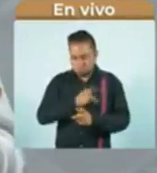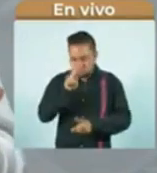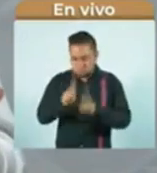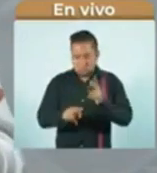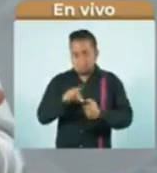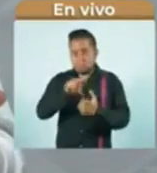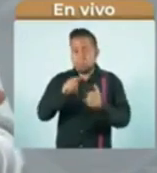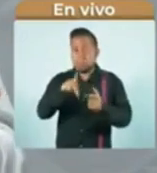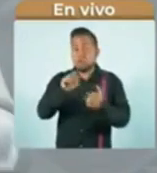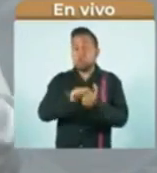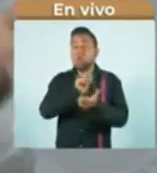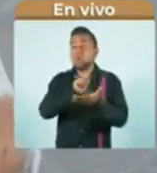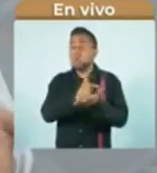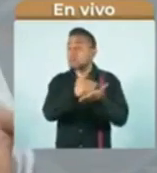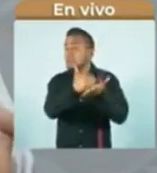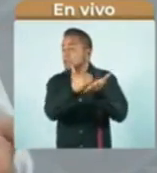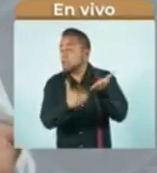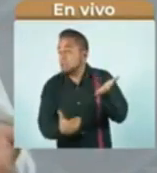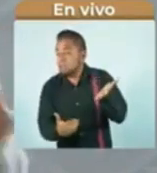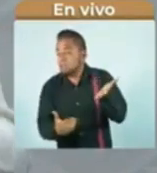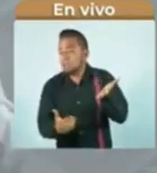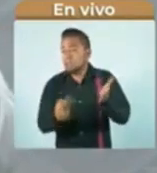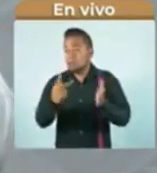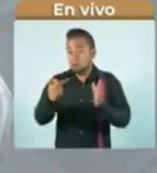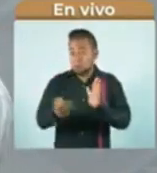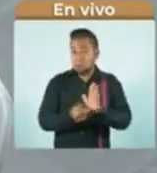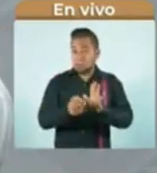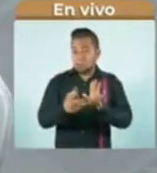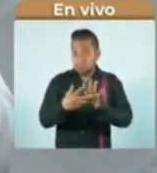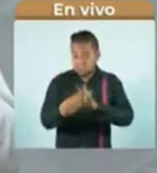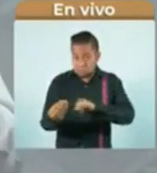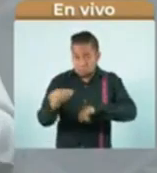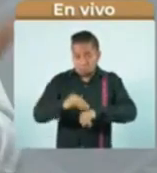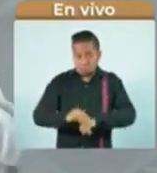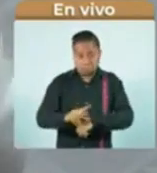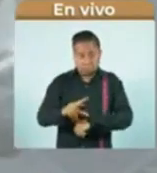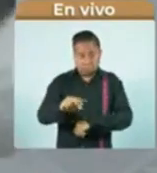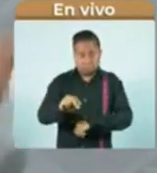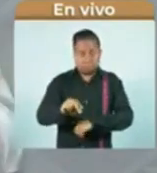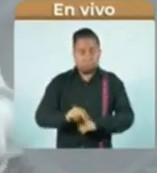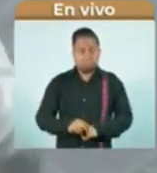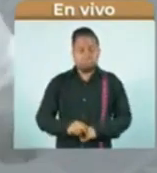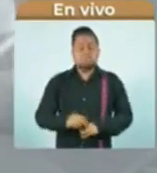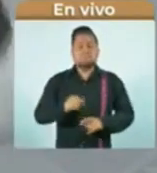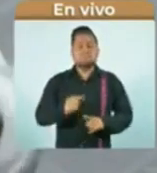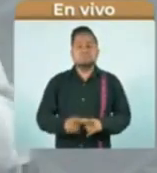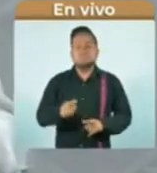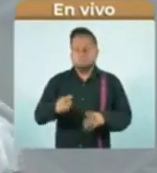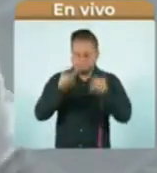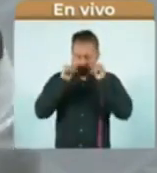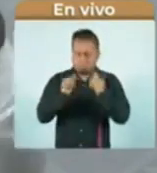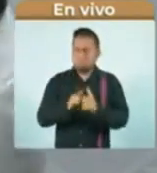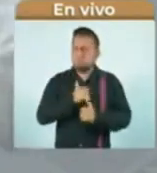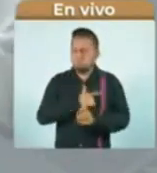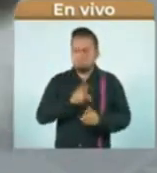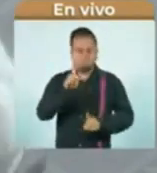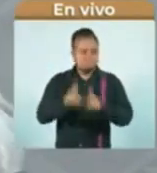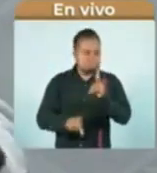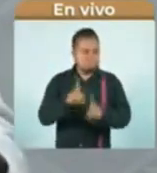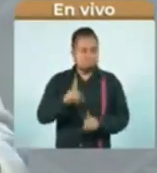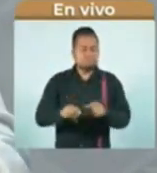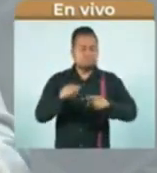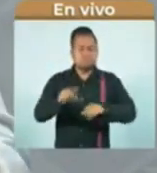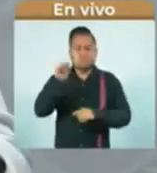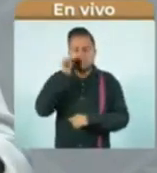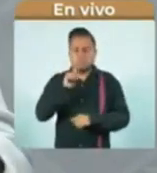marco de la ley, y no se debe repetir esos actos. O sea, no, aquí los atendemos, platicamos,